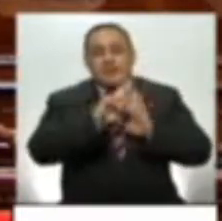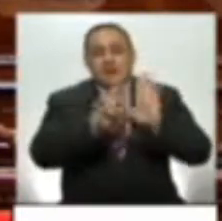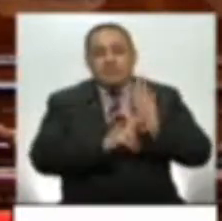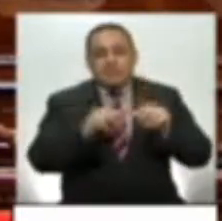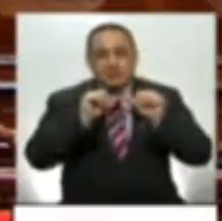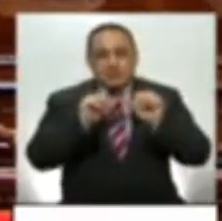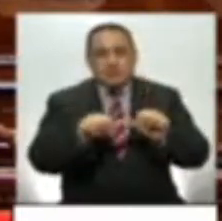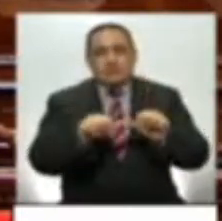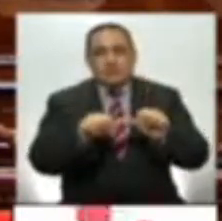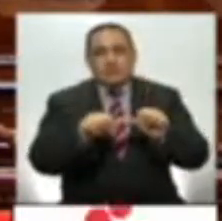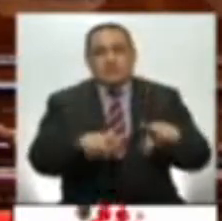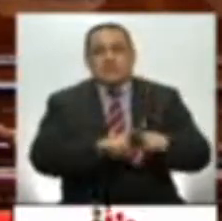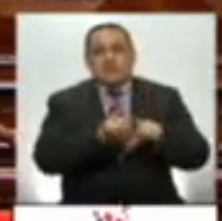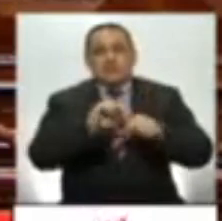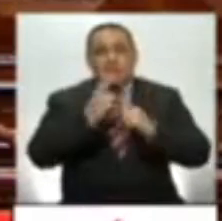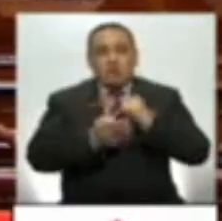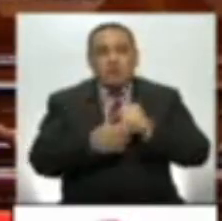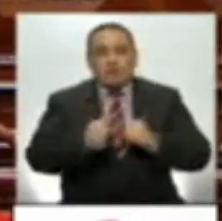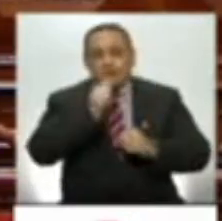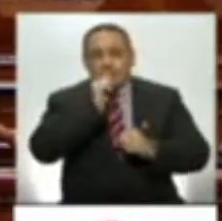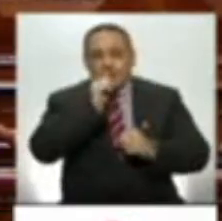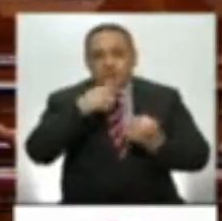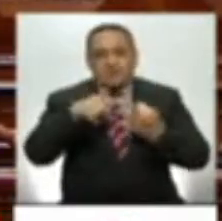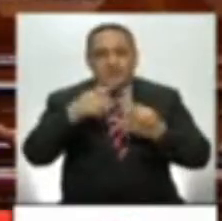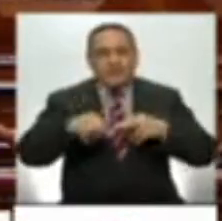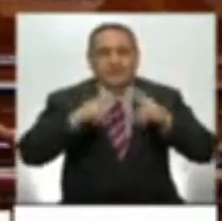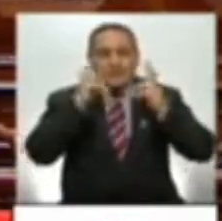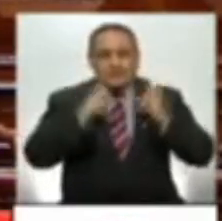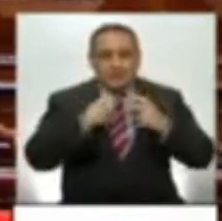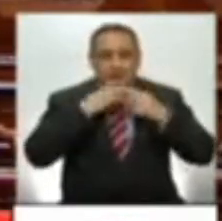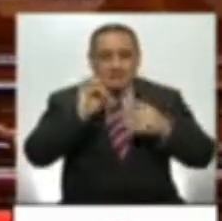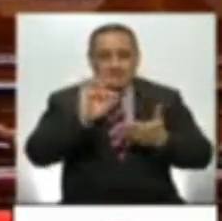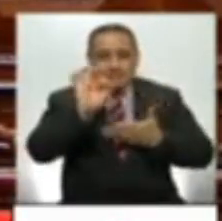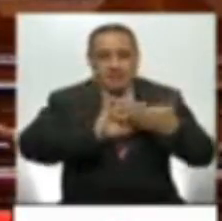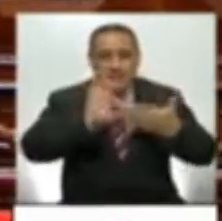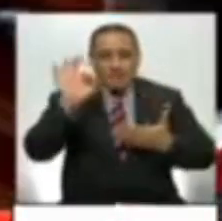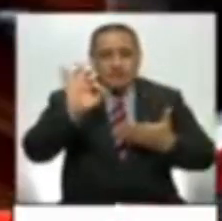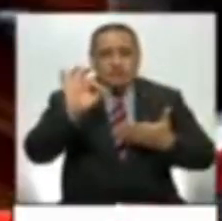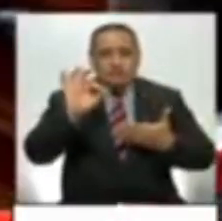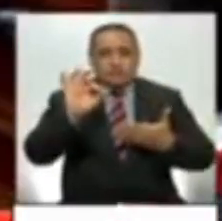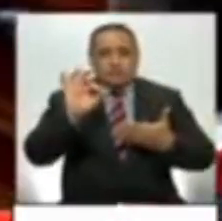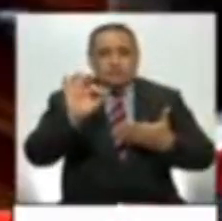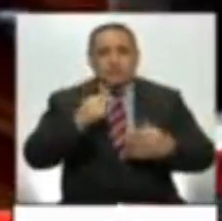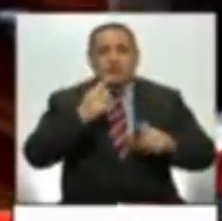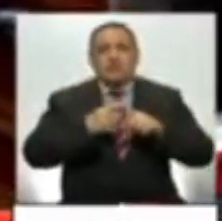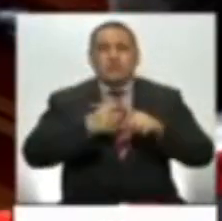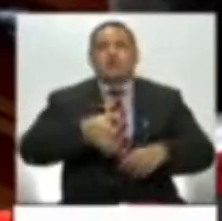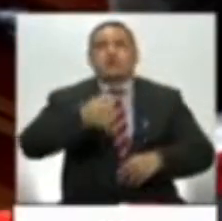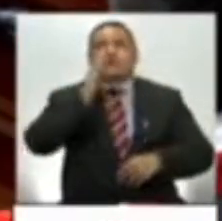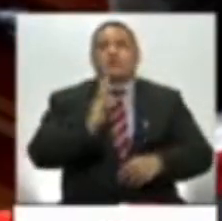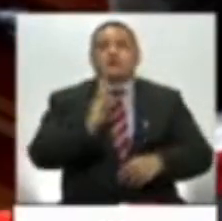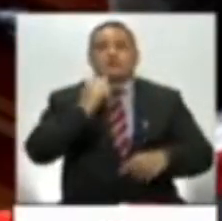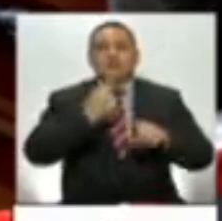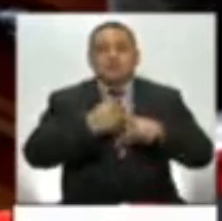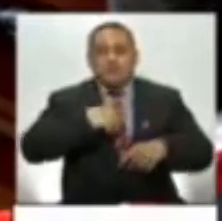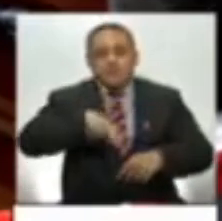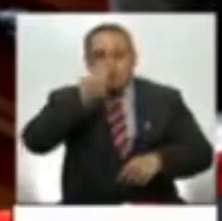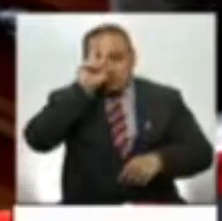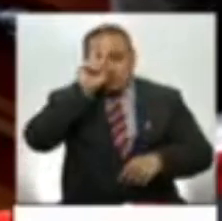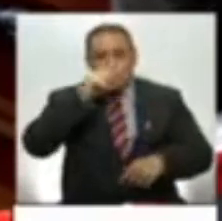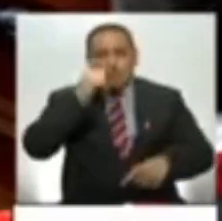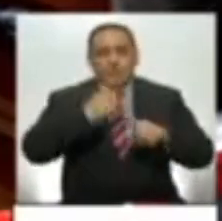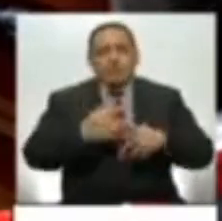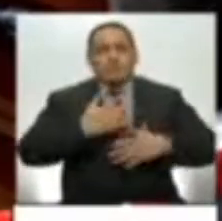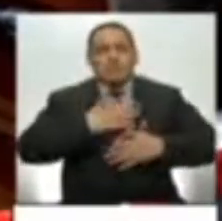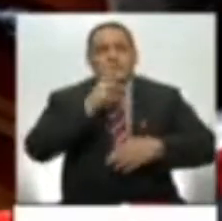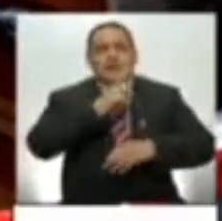reglamentarias vigentes y guardar secreto en los asuntos así calificados? Por Dios, por la patria, por